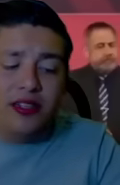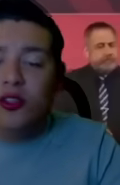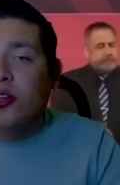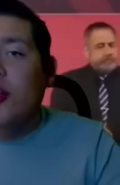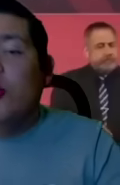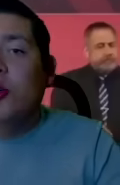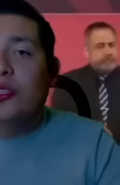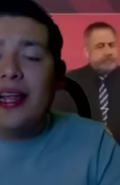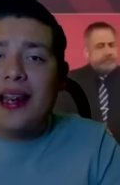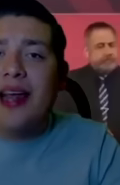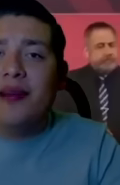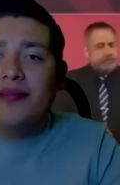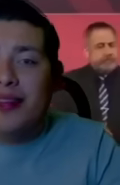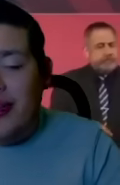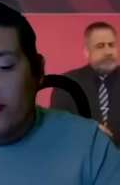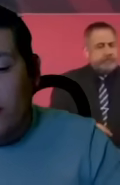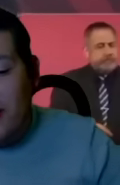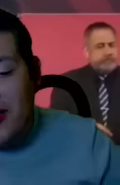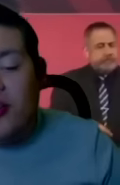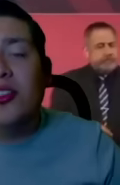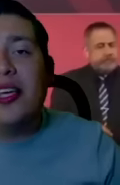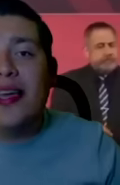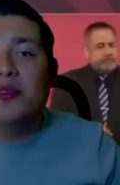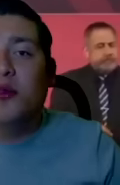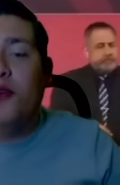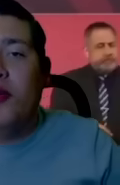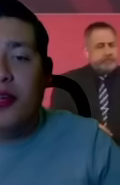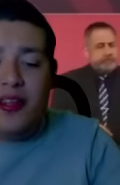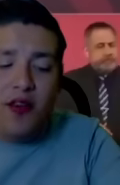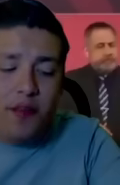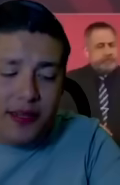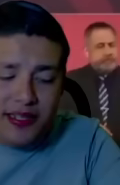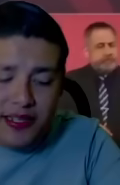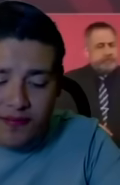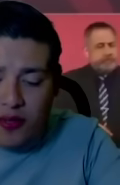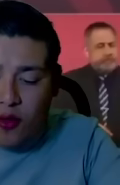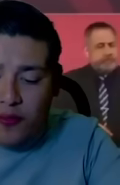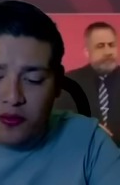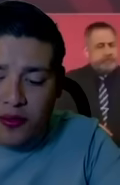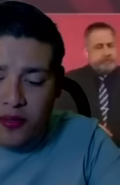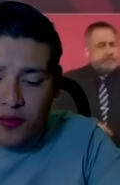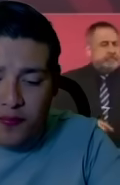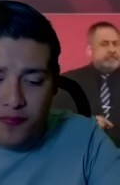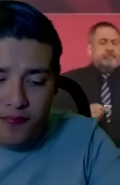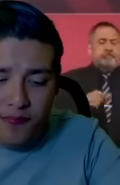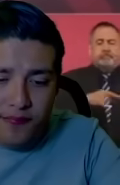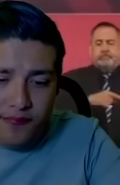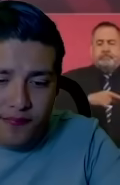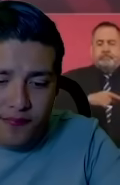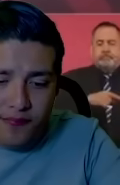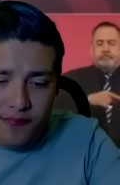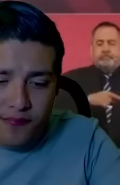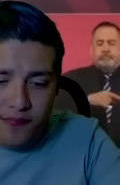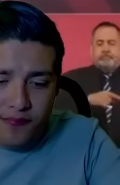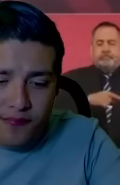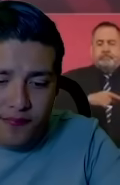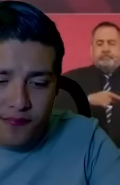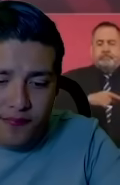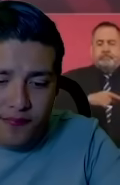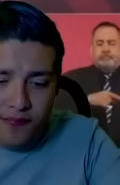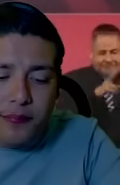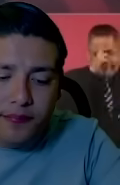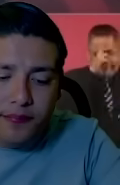de comunicación nos querían mantener sometidos y esto fue lo que dijo el presidente López Obrador.